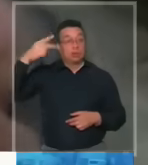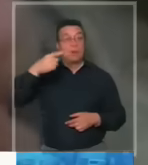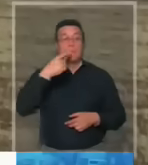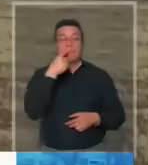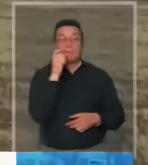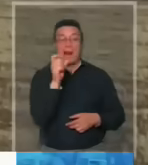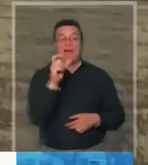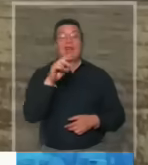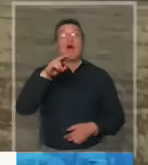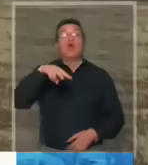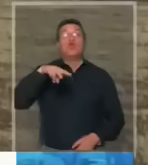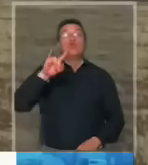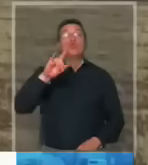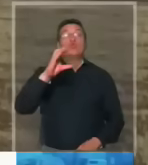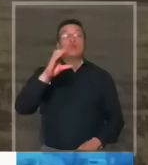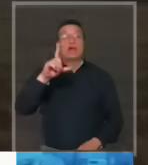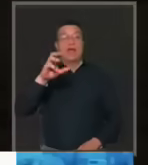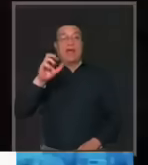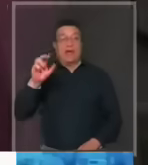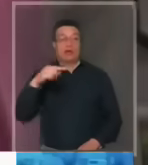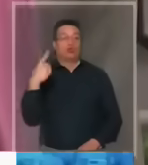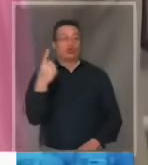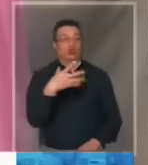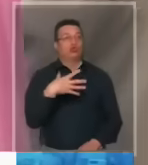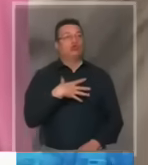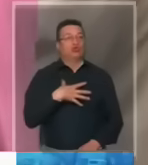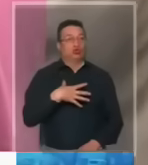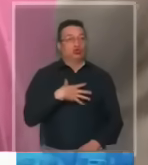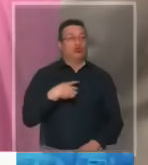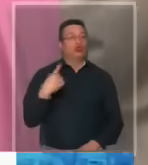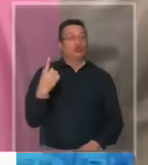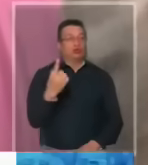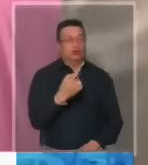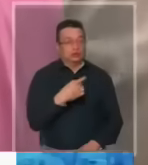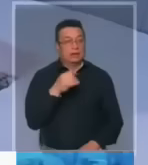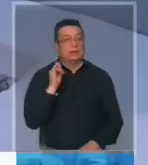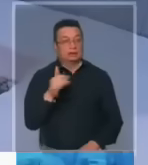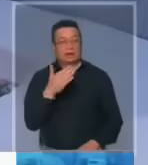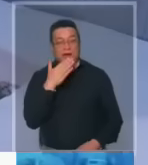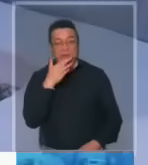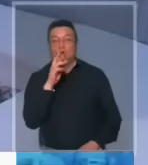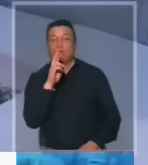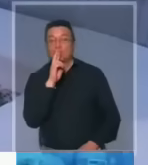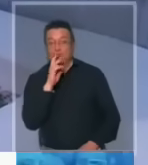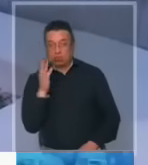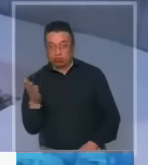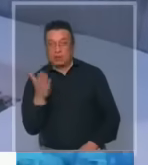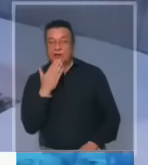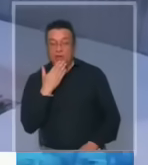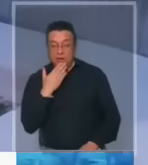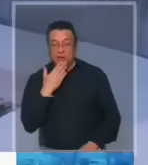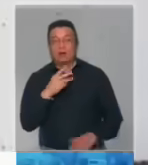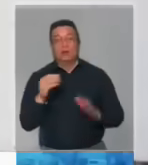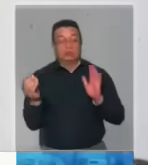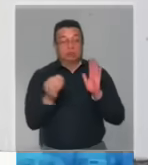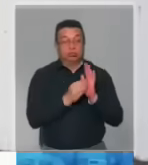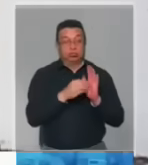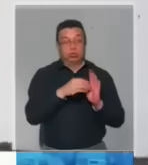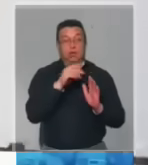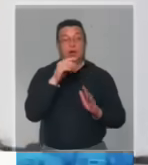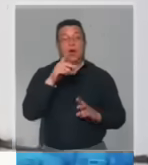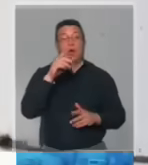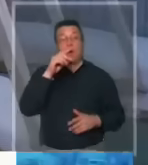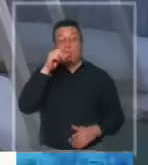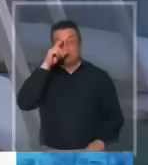palabra nuclear es un temor latente en Occidente y también dentro de Rusia. Tras el decreto de Putin, se anunció